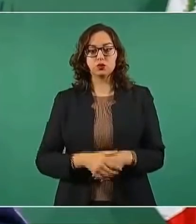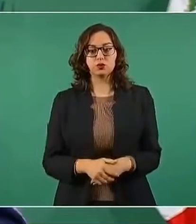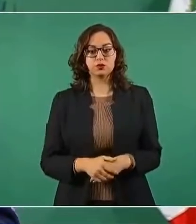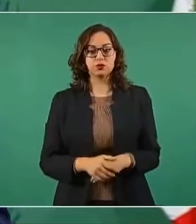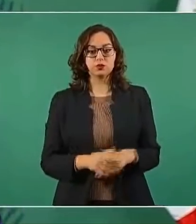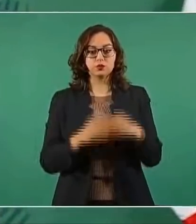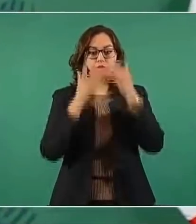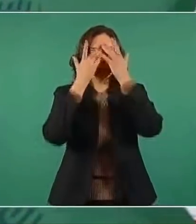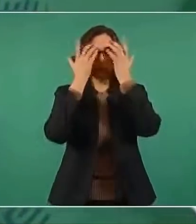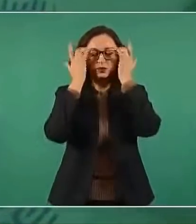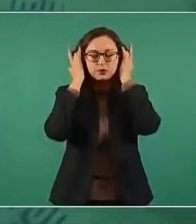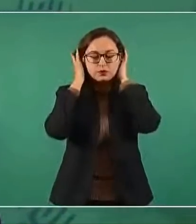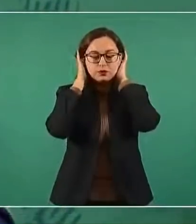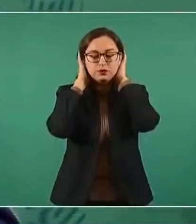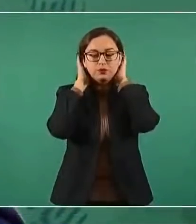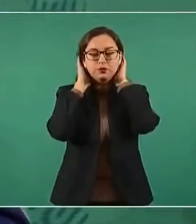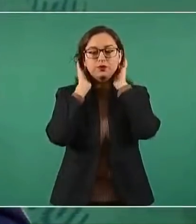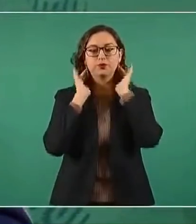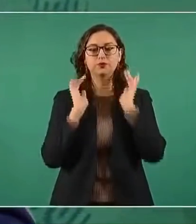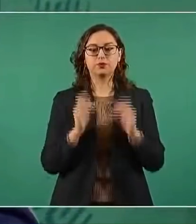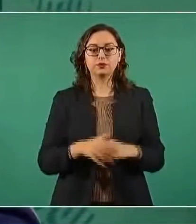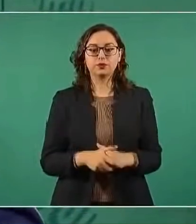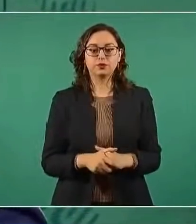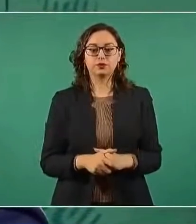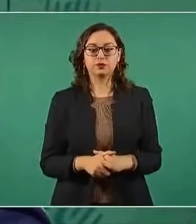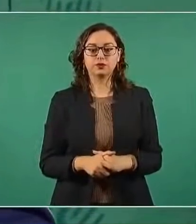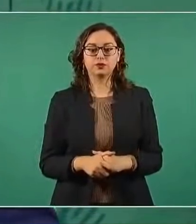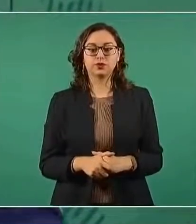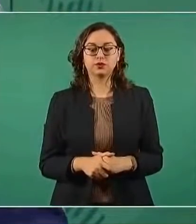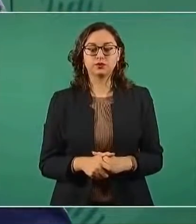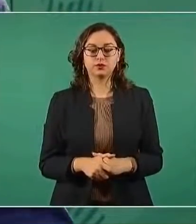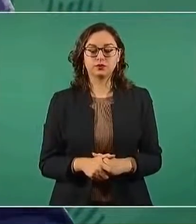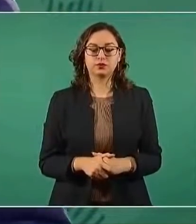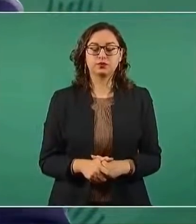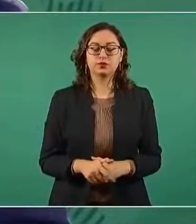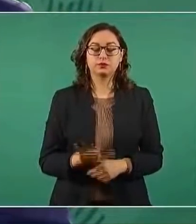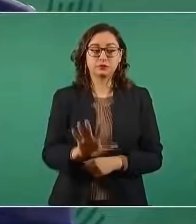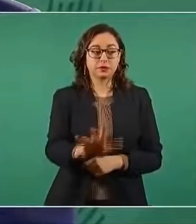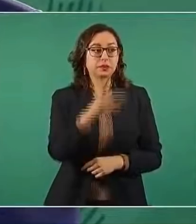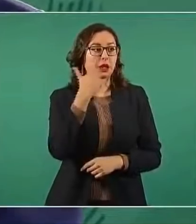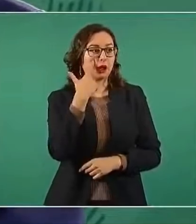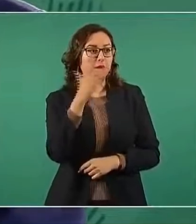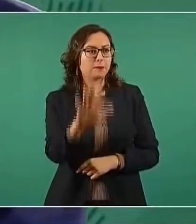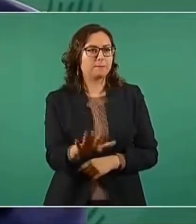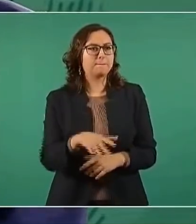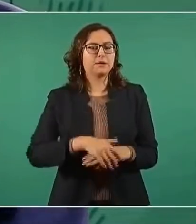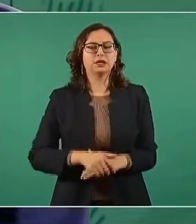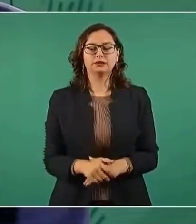Ahora no he escuchado nada, fíjense,